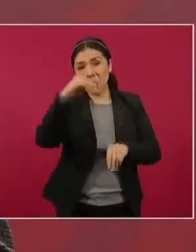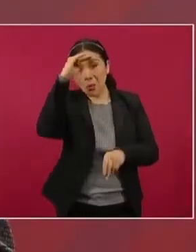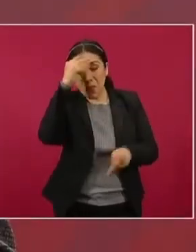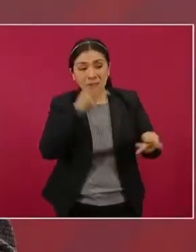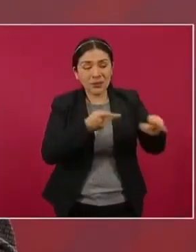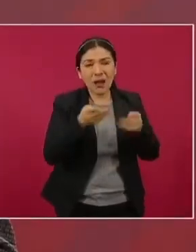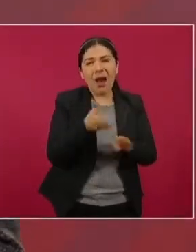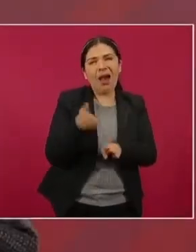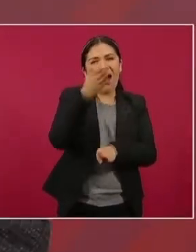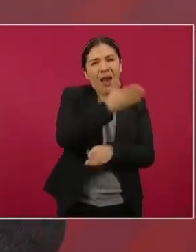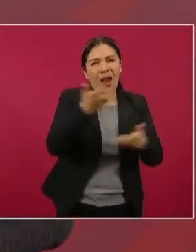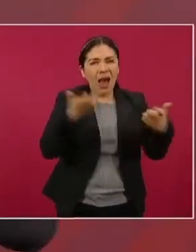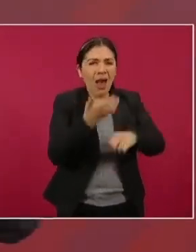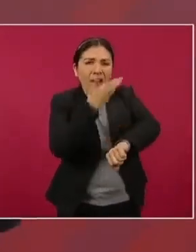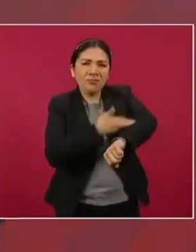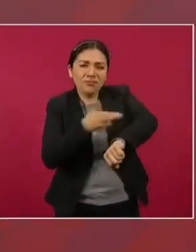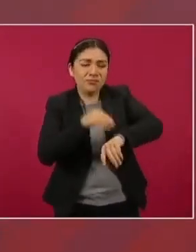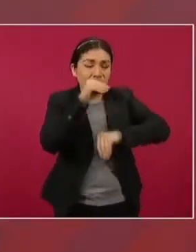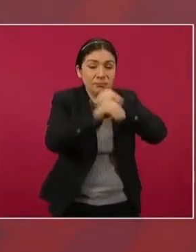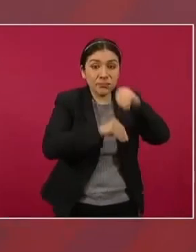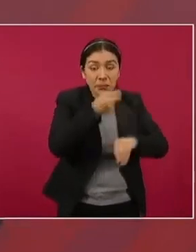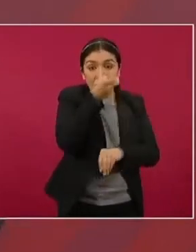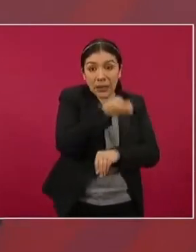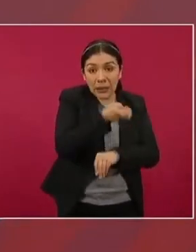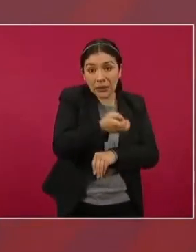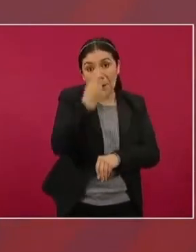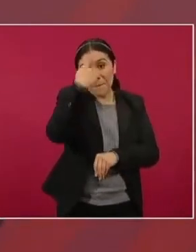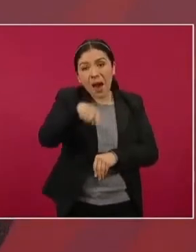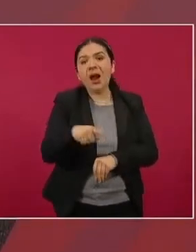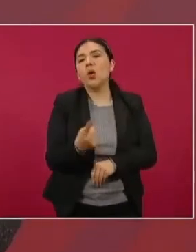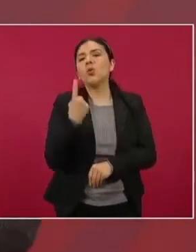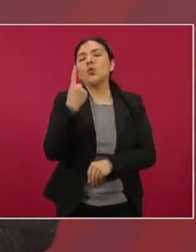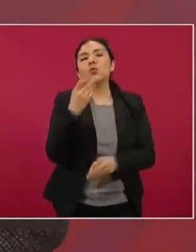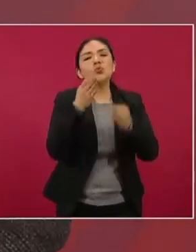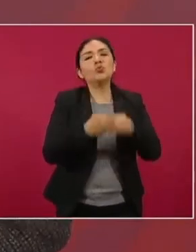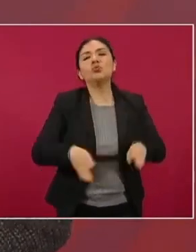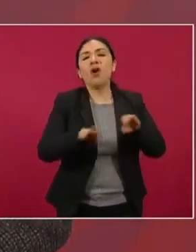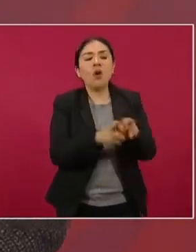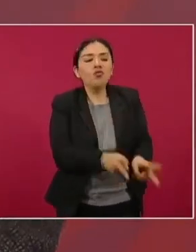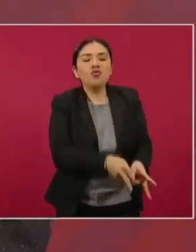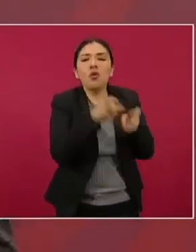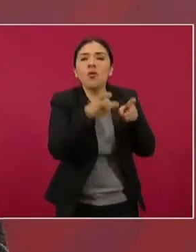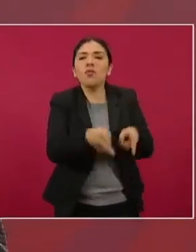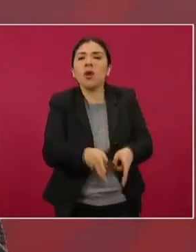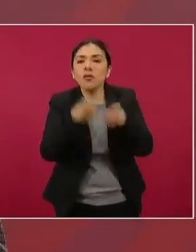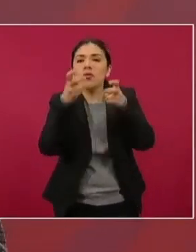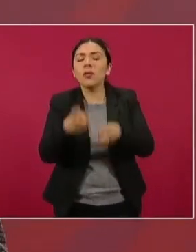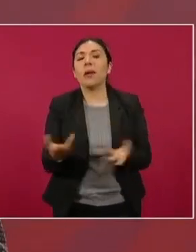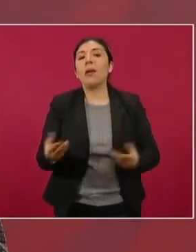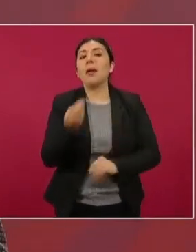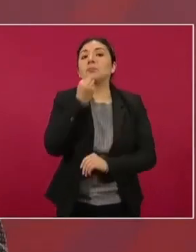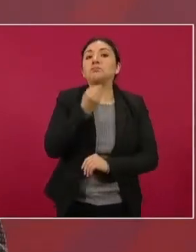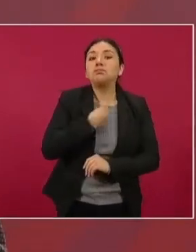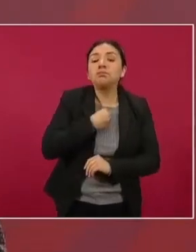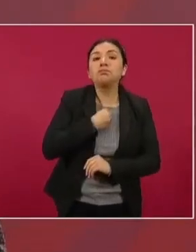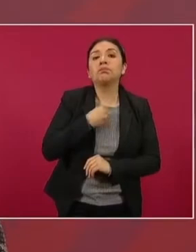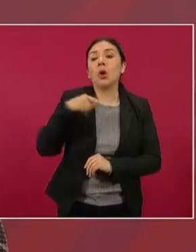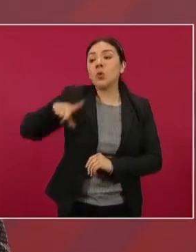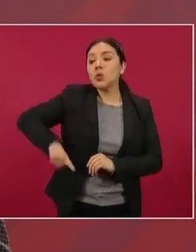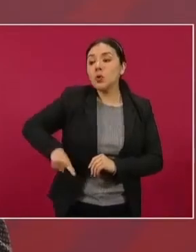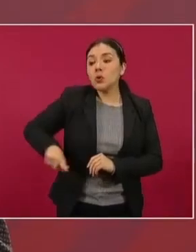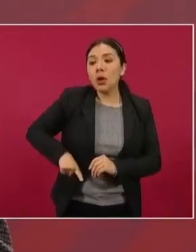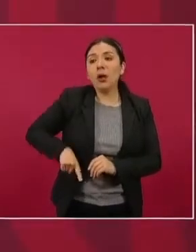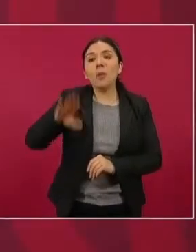implementaron para el saqueo para someter al gobierno